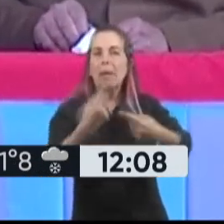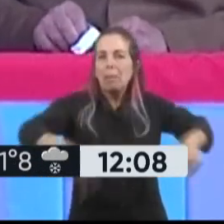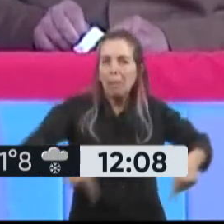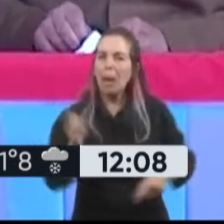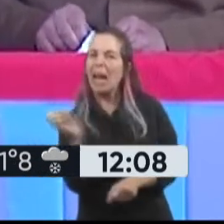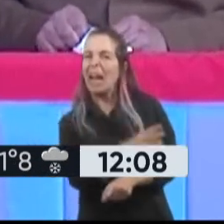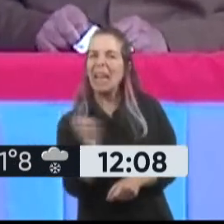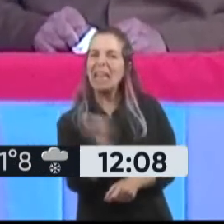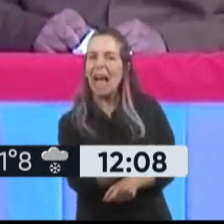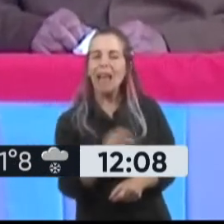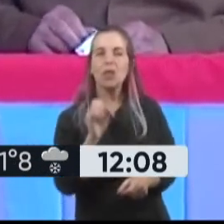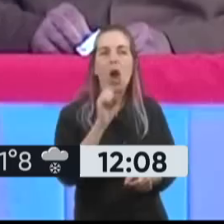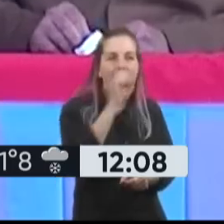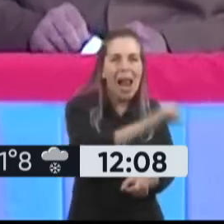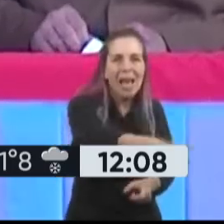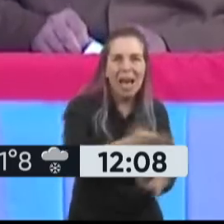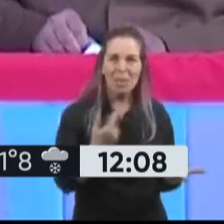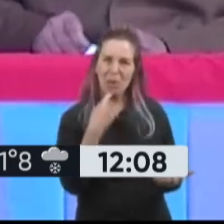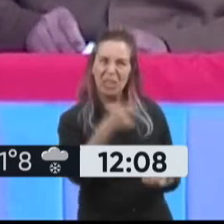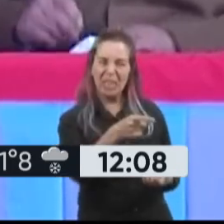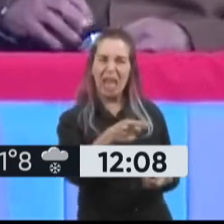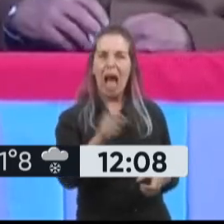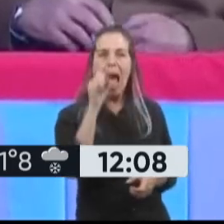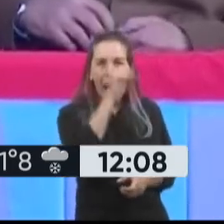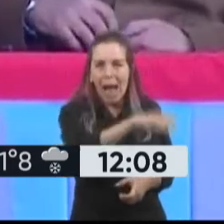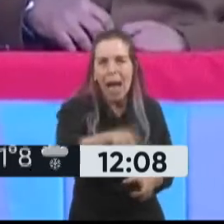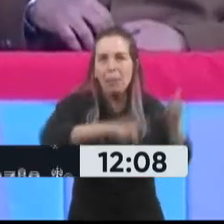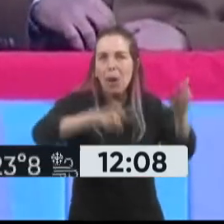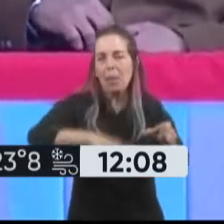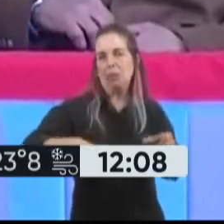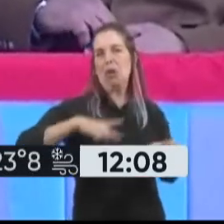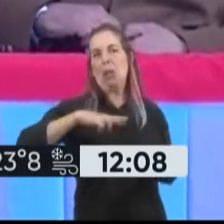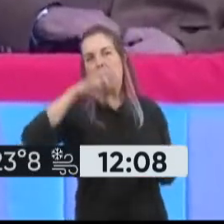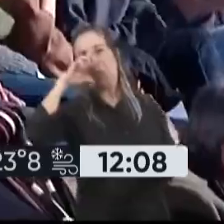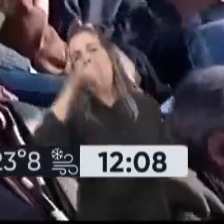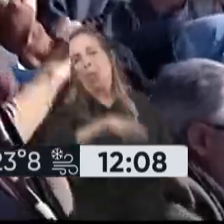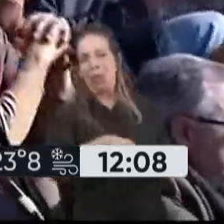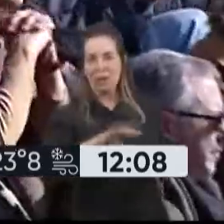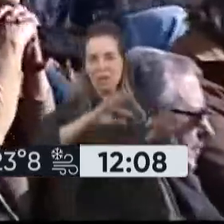del agro, llamándolos desde oligarcas y payos y todo lo que hay en el medio.